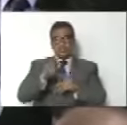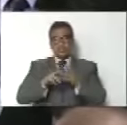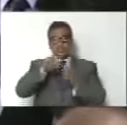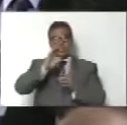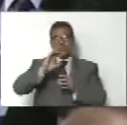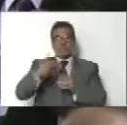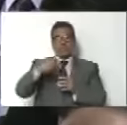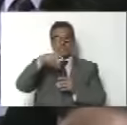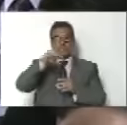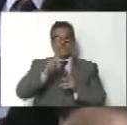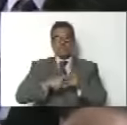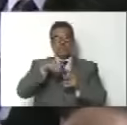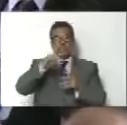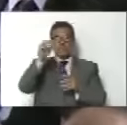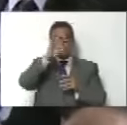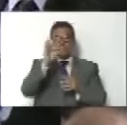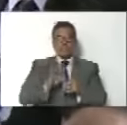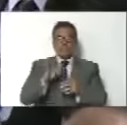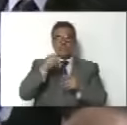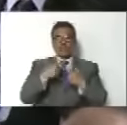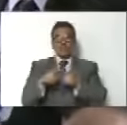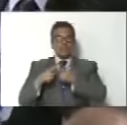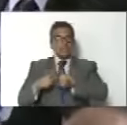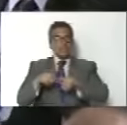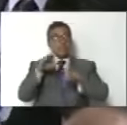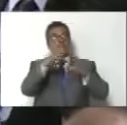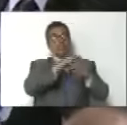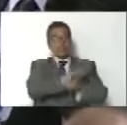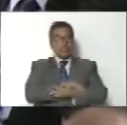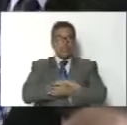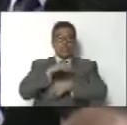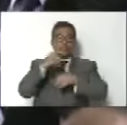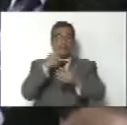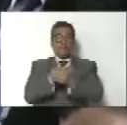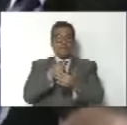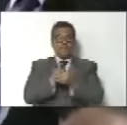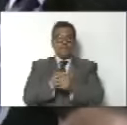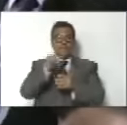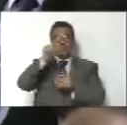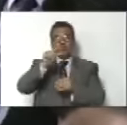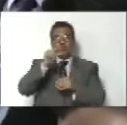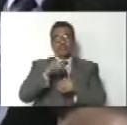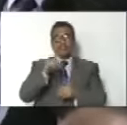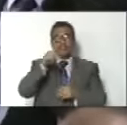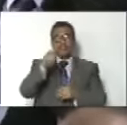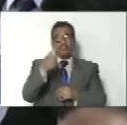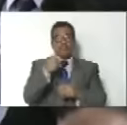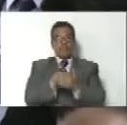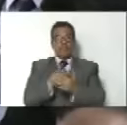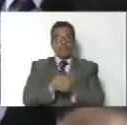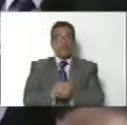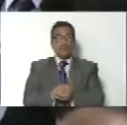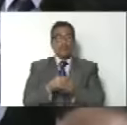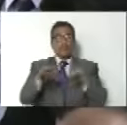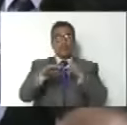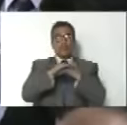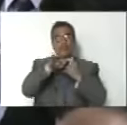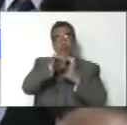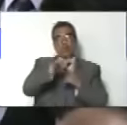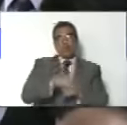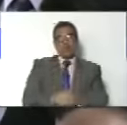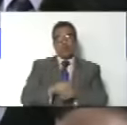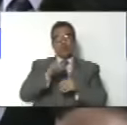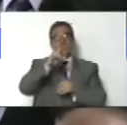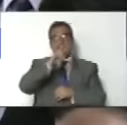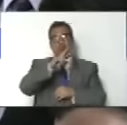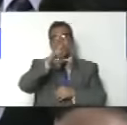CGT, ASI, federaciones y sindicatos, un salario mínimo del equivalente a